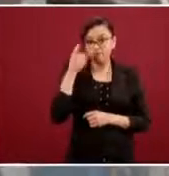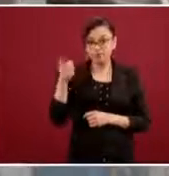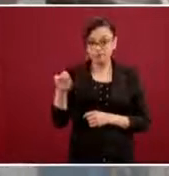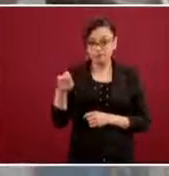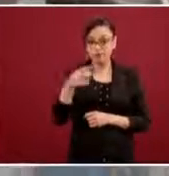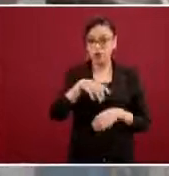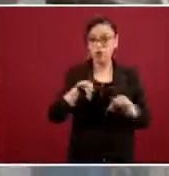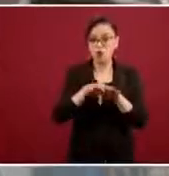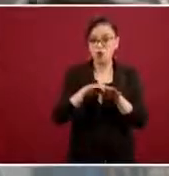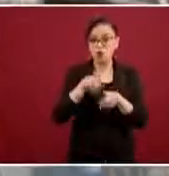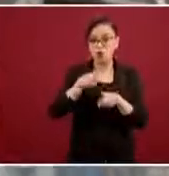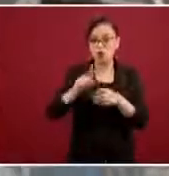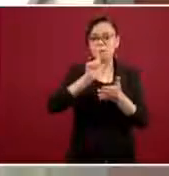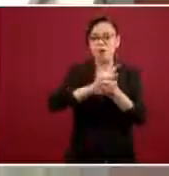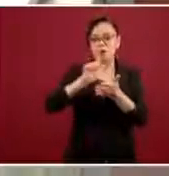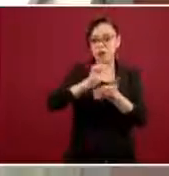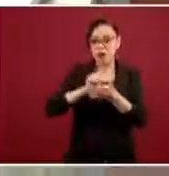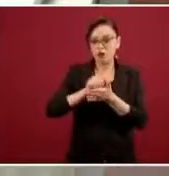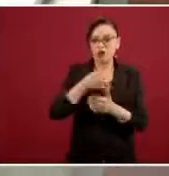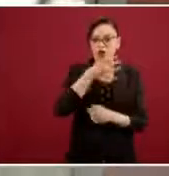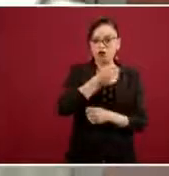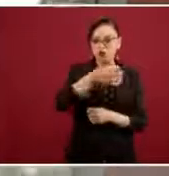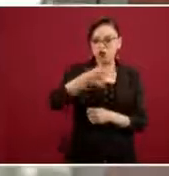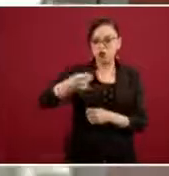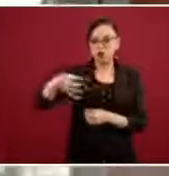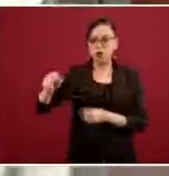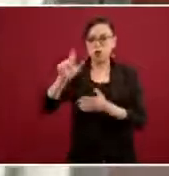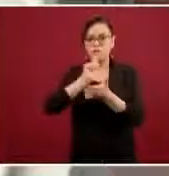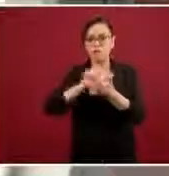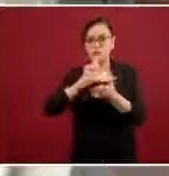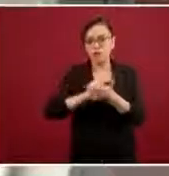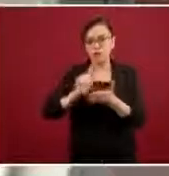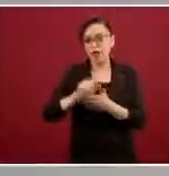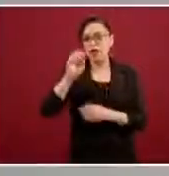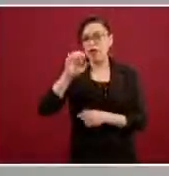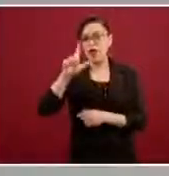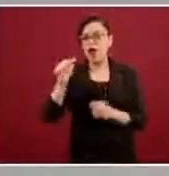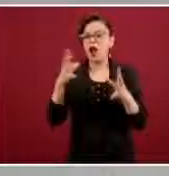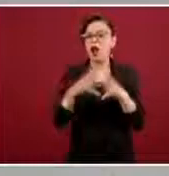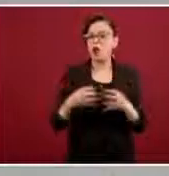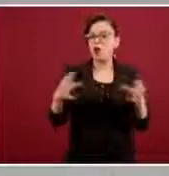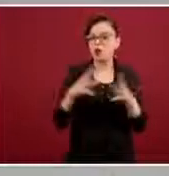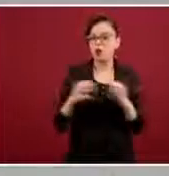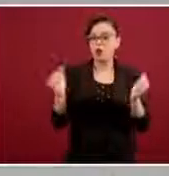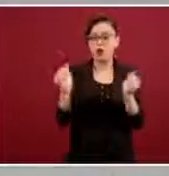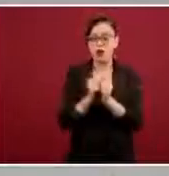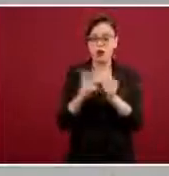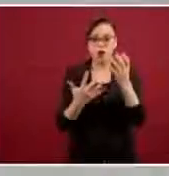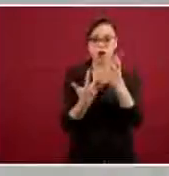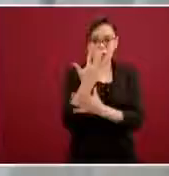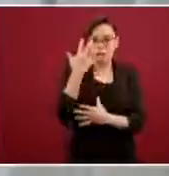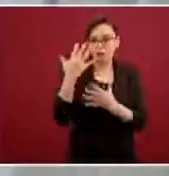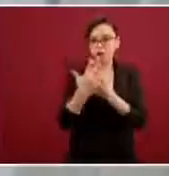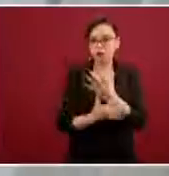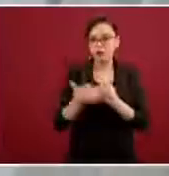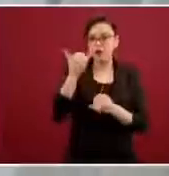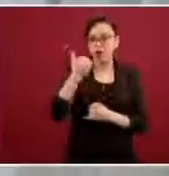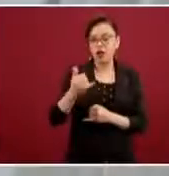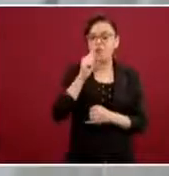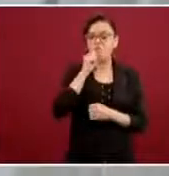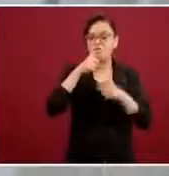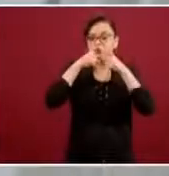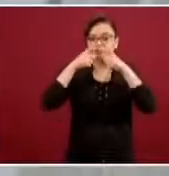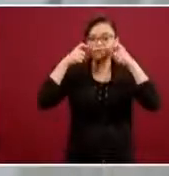el líquido con un dosificador y se limpia con tela de algodón utilizando guantes de látex y cubrebocas. Después de